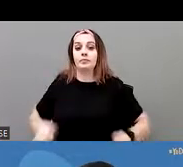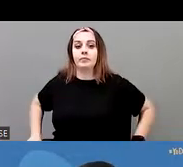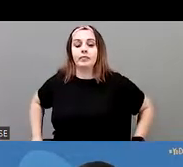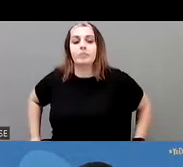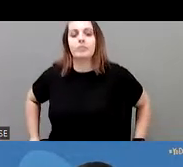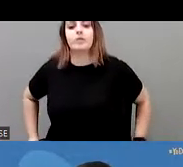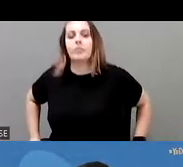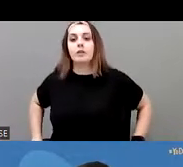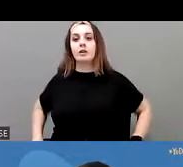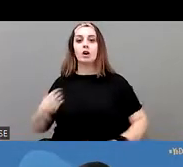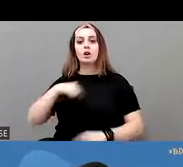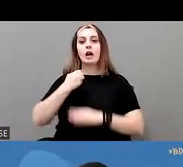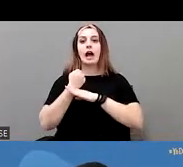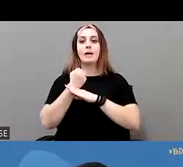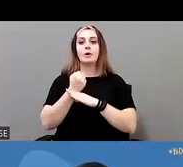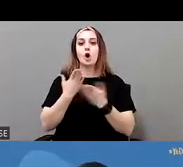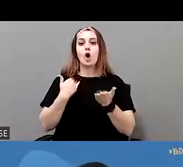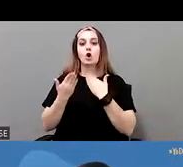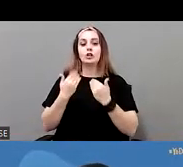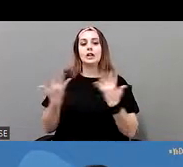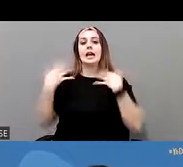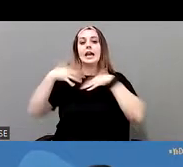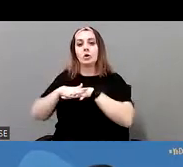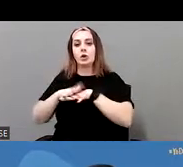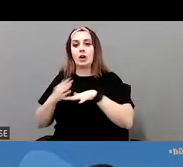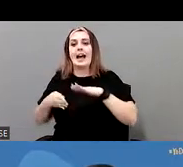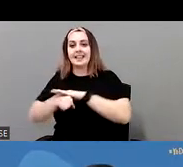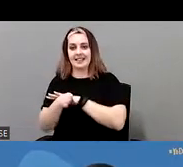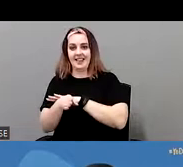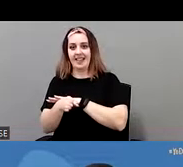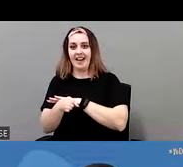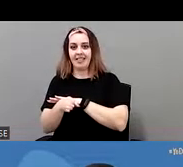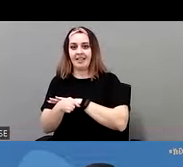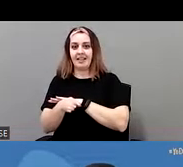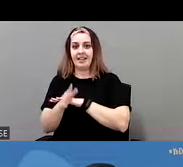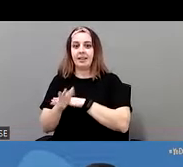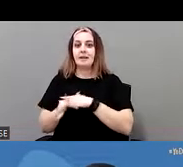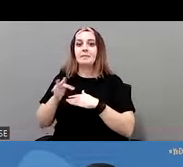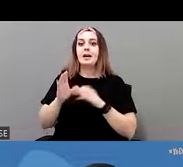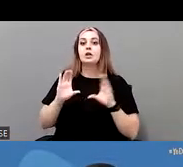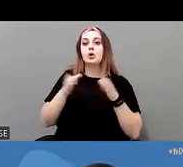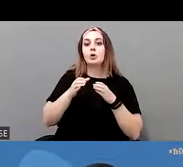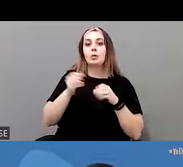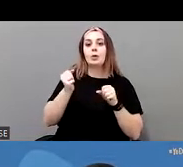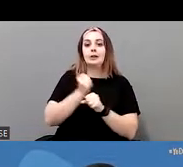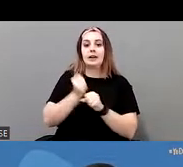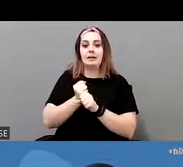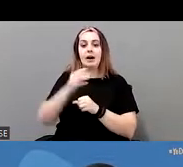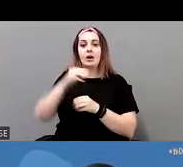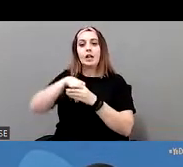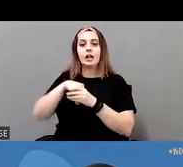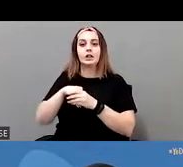estamos contando con el apoyo con la consultora Ilunion Accesibilidad, y junto con un grupo de trabajo que lo conforman